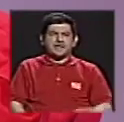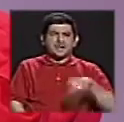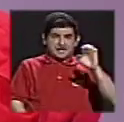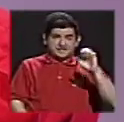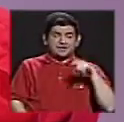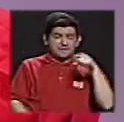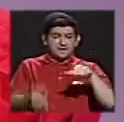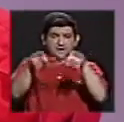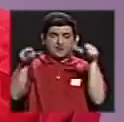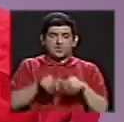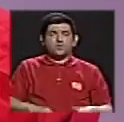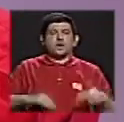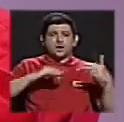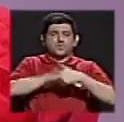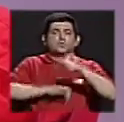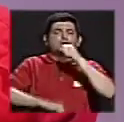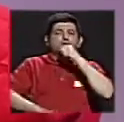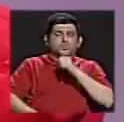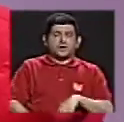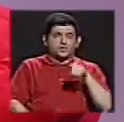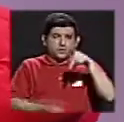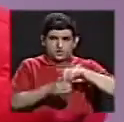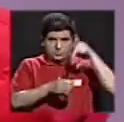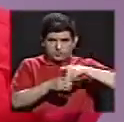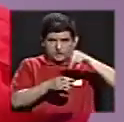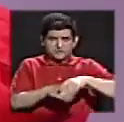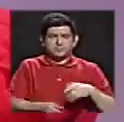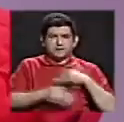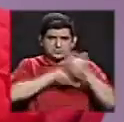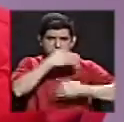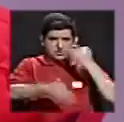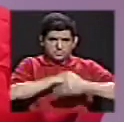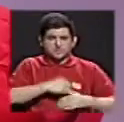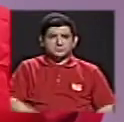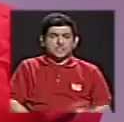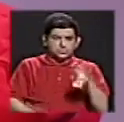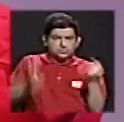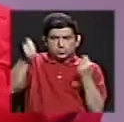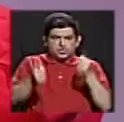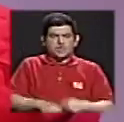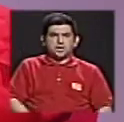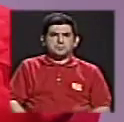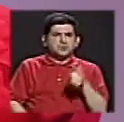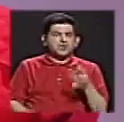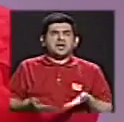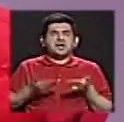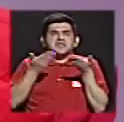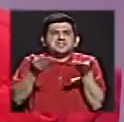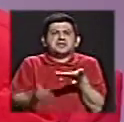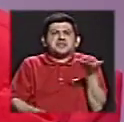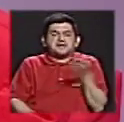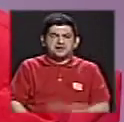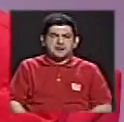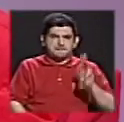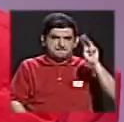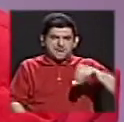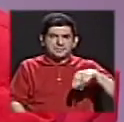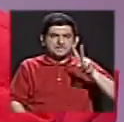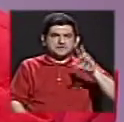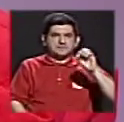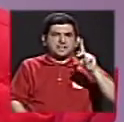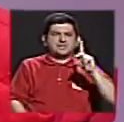de Puerto Viejo. Doña Estebana participa dentro del proceso de llenado del contenedor y ella lo que llega a entregar los días martes son